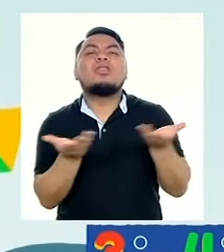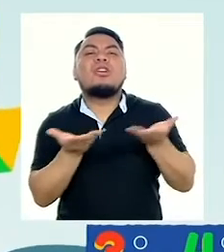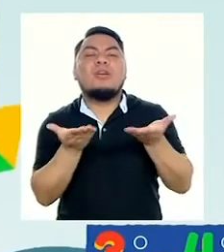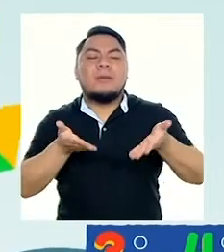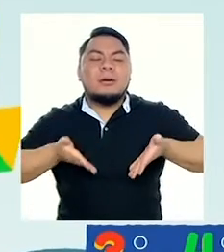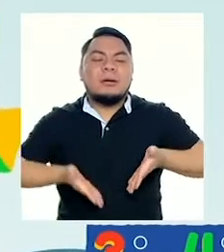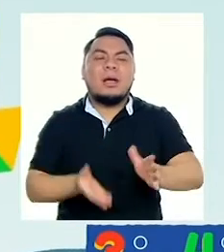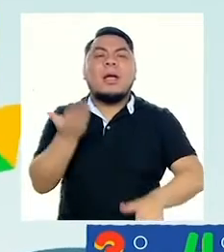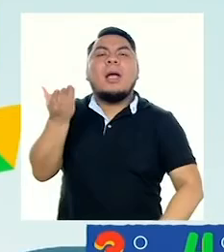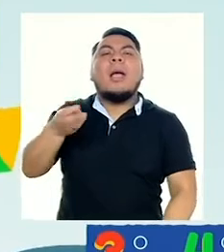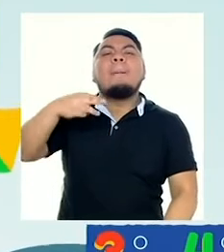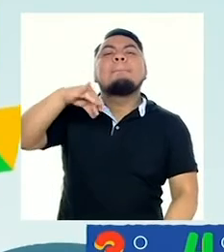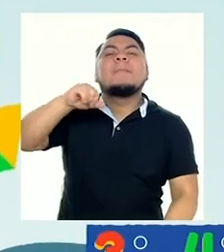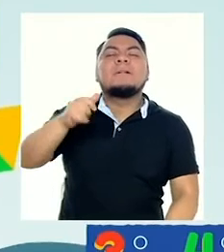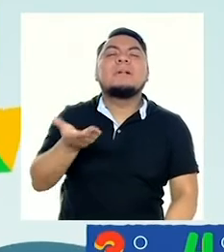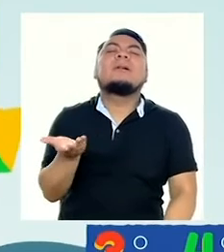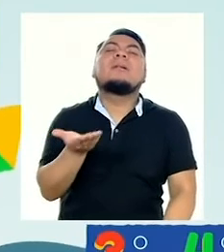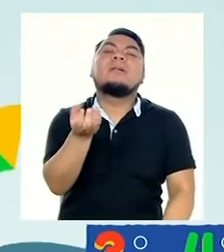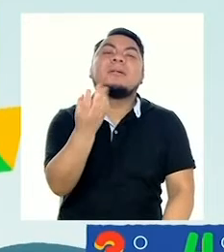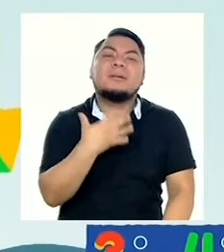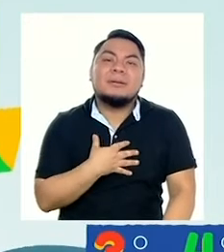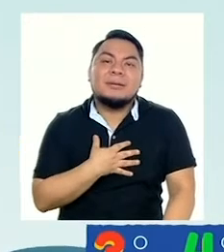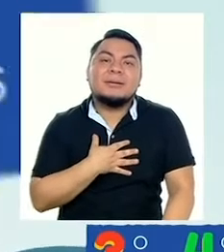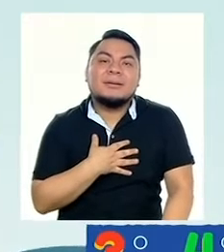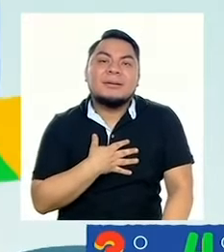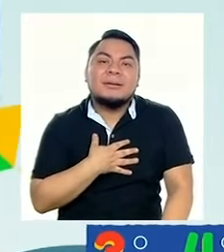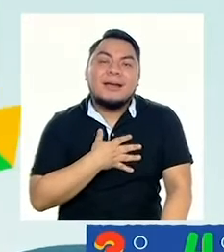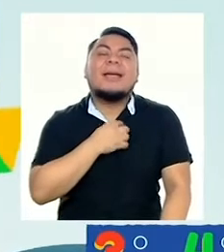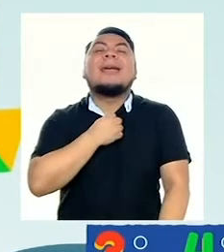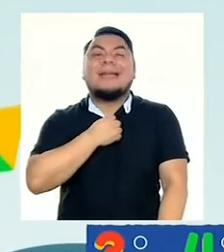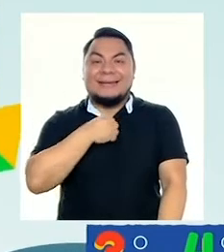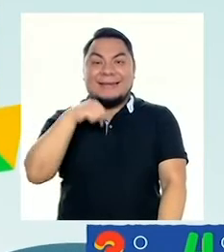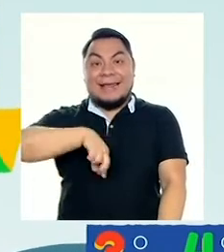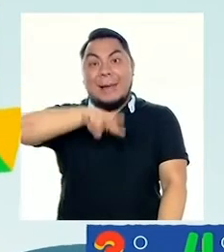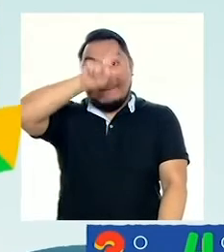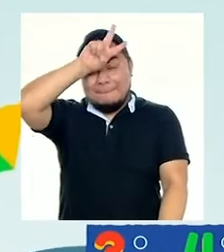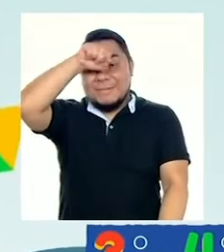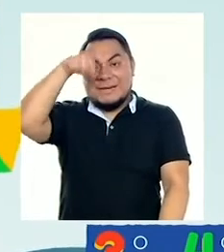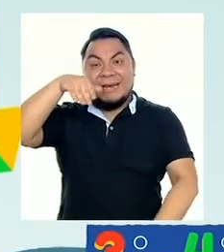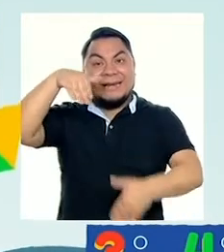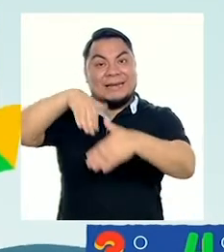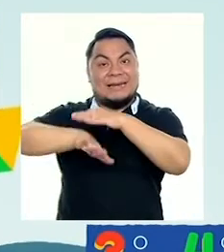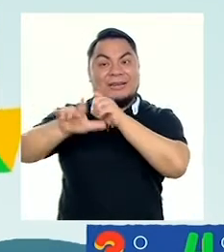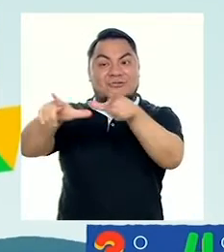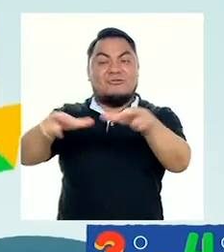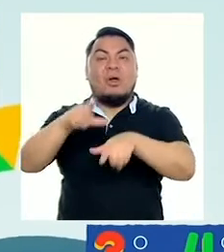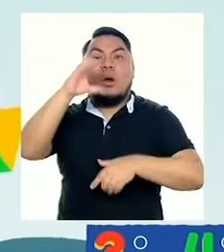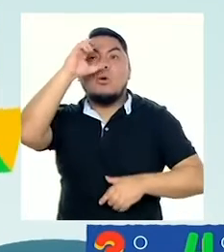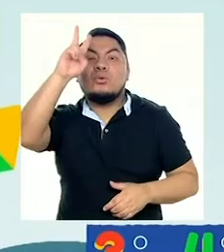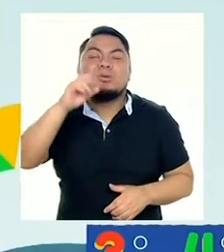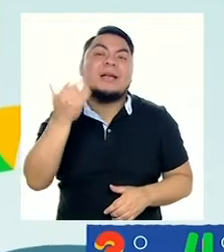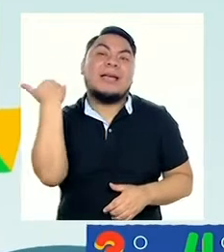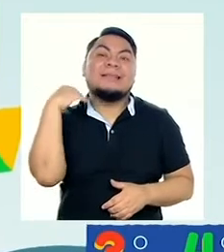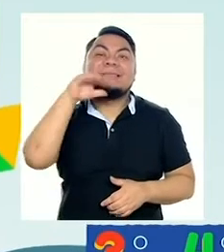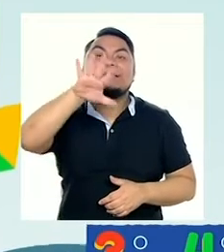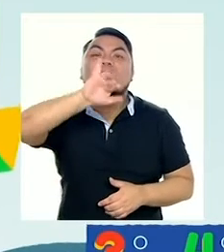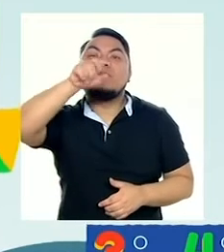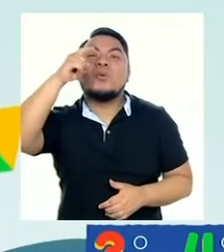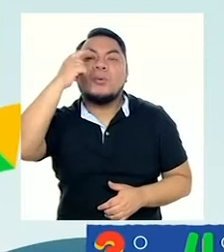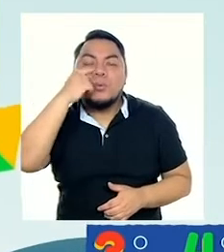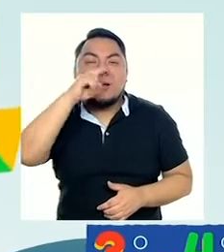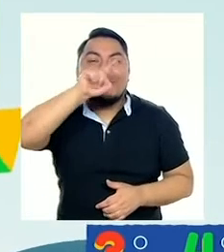María Trinidad Enríquez? Así es, en el Perú, dentro de la ciudad de Cusco, un 5